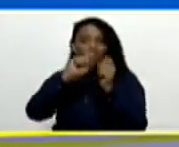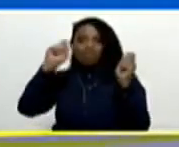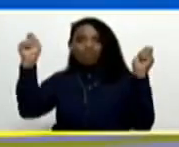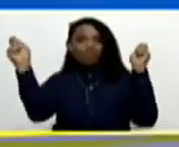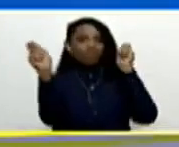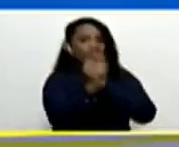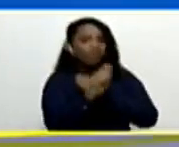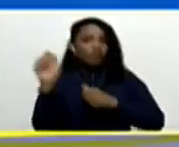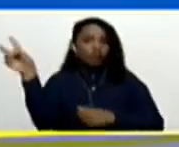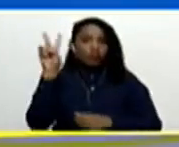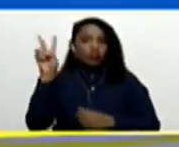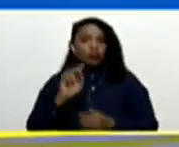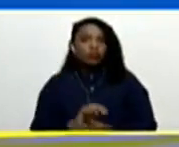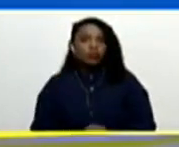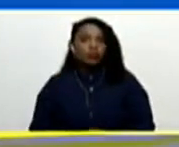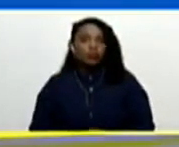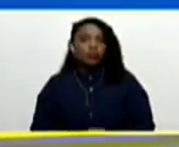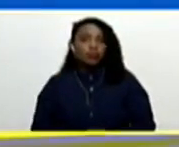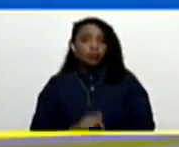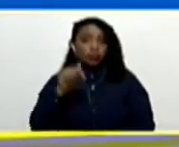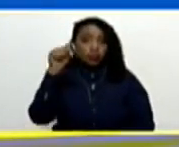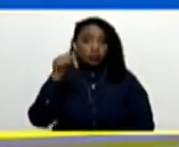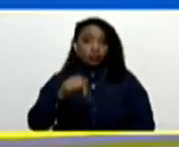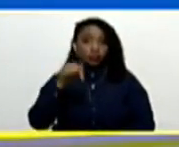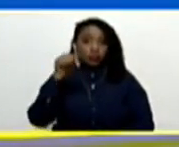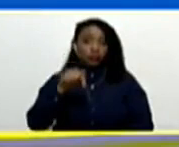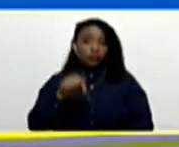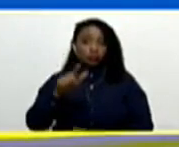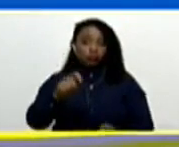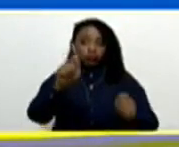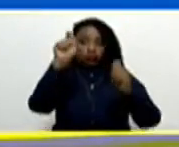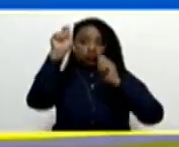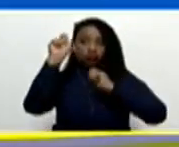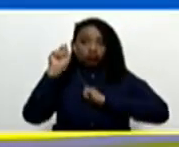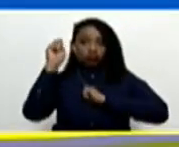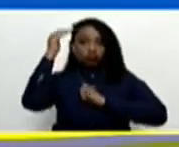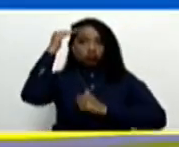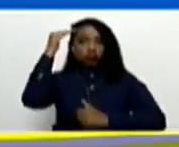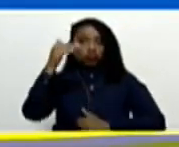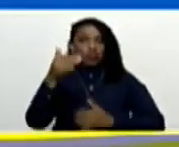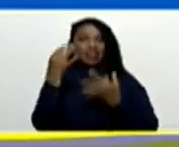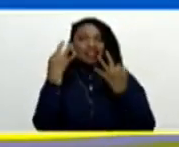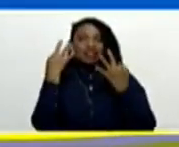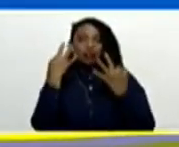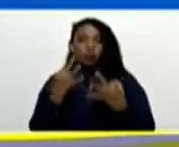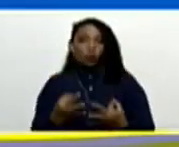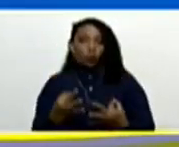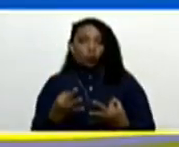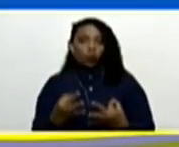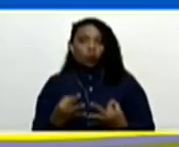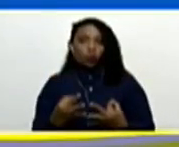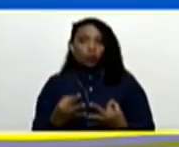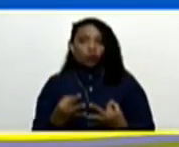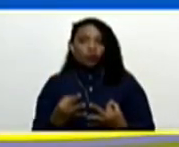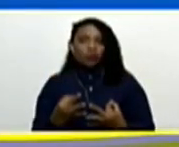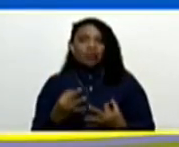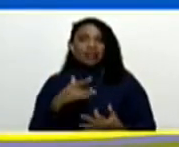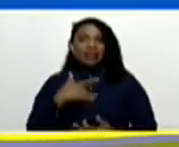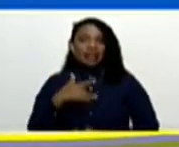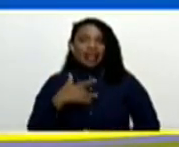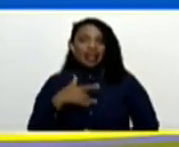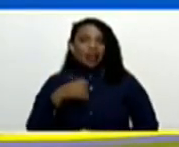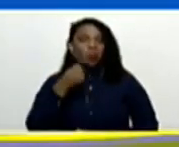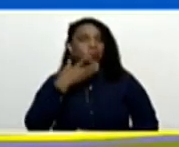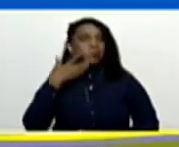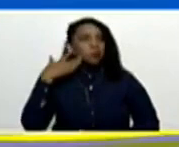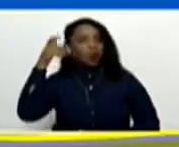Venezuela. Y hoy el comandante Chávez seguro que estaría muy orgulloso del pueblo